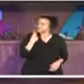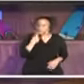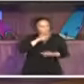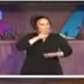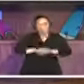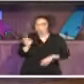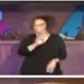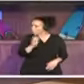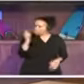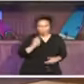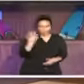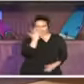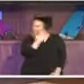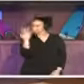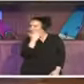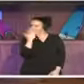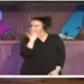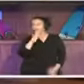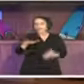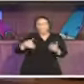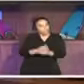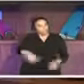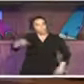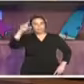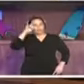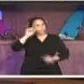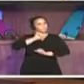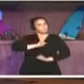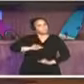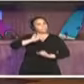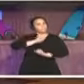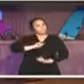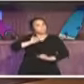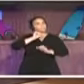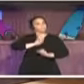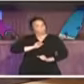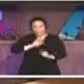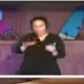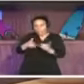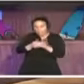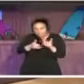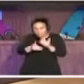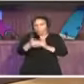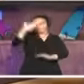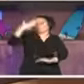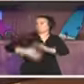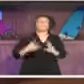creo. Y Paulino esperando que termine ya su